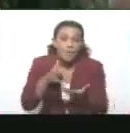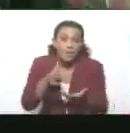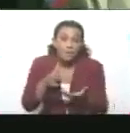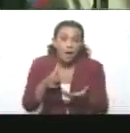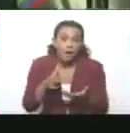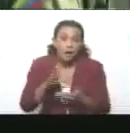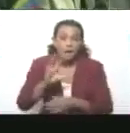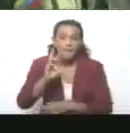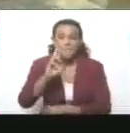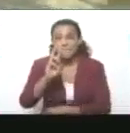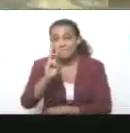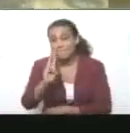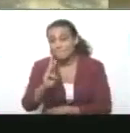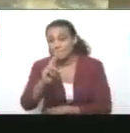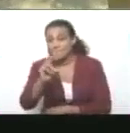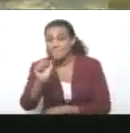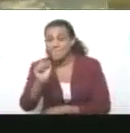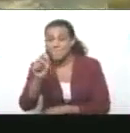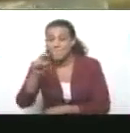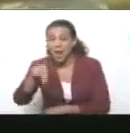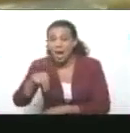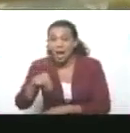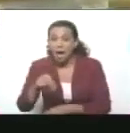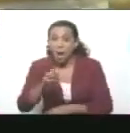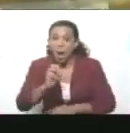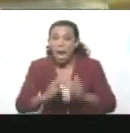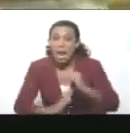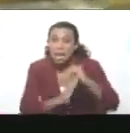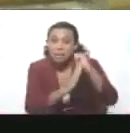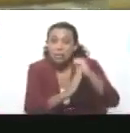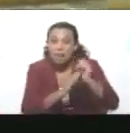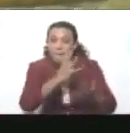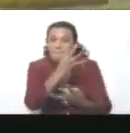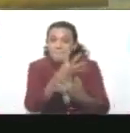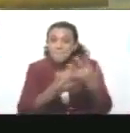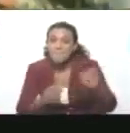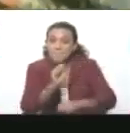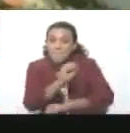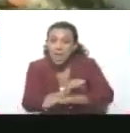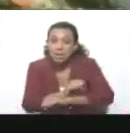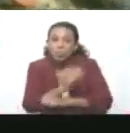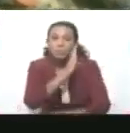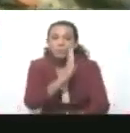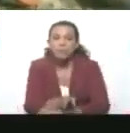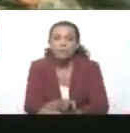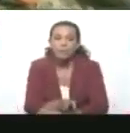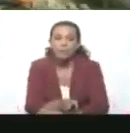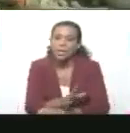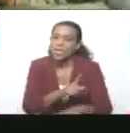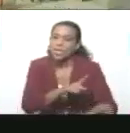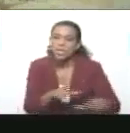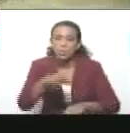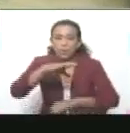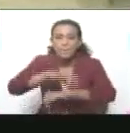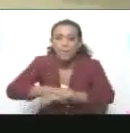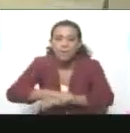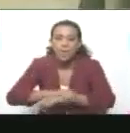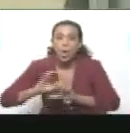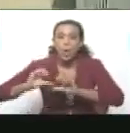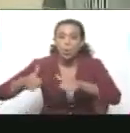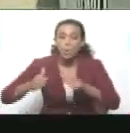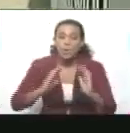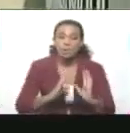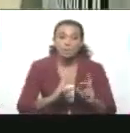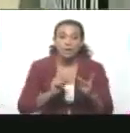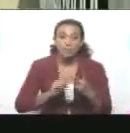a estos criminales están presos, van a ser juzgados y severamente castigados. Se inició la segunda